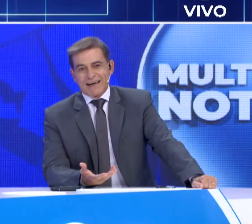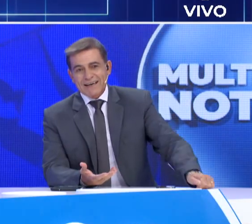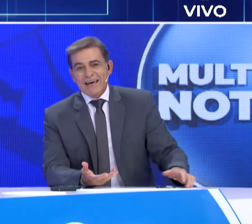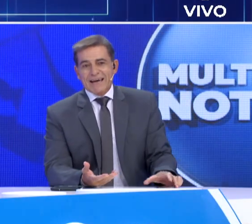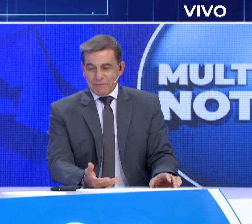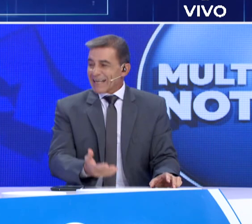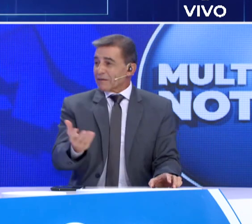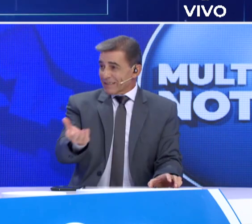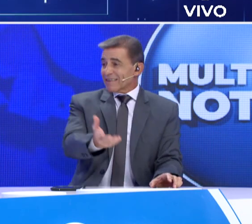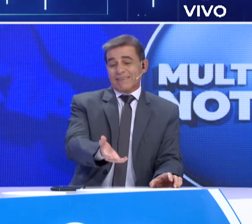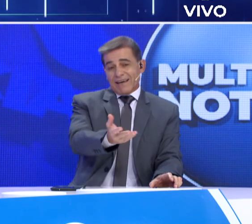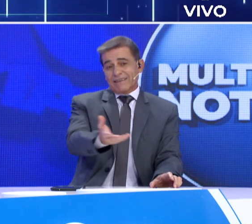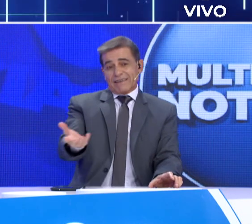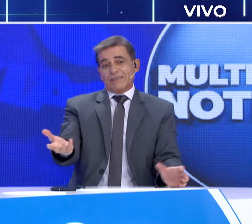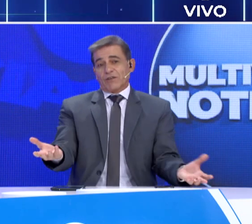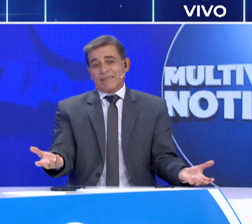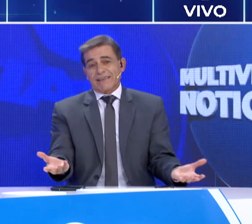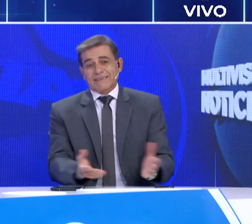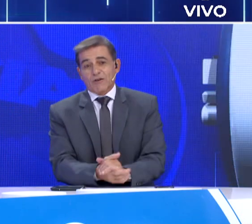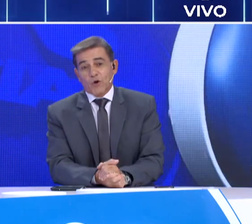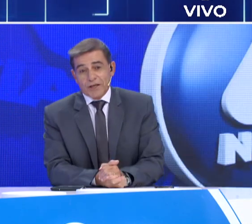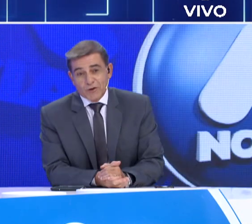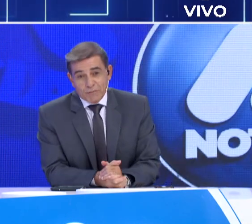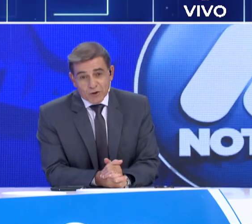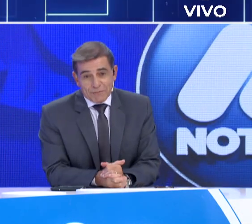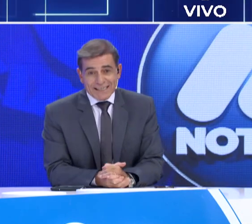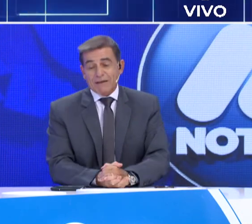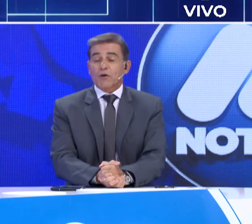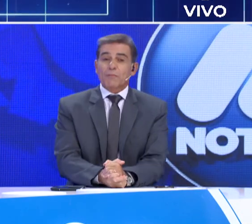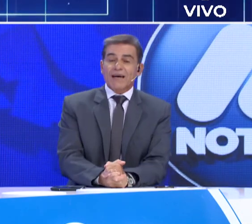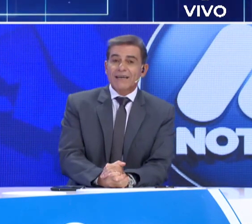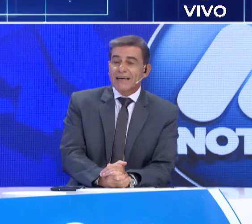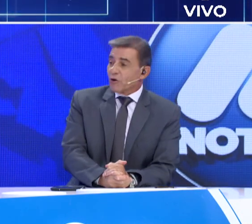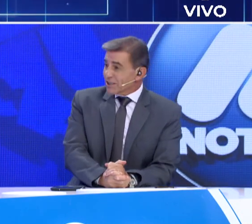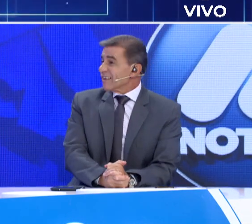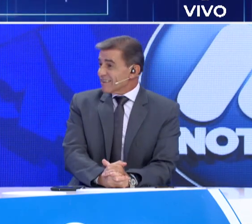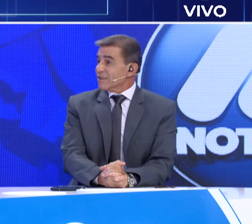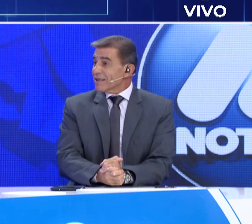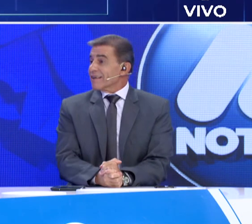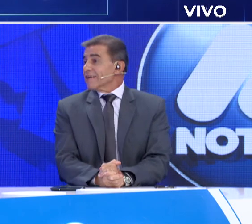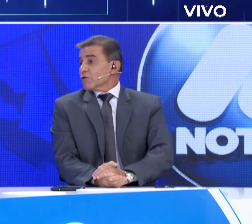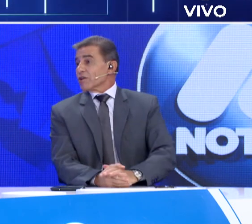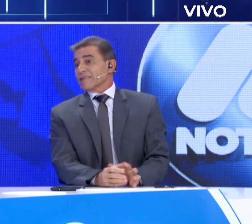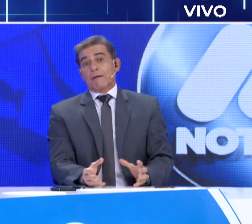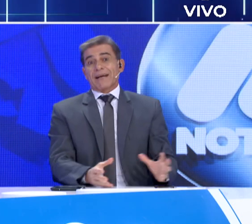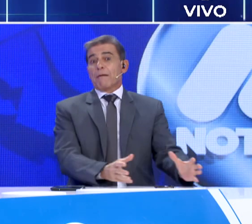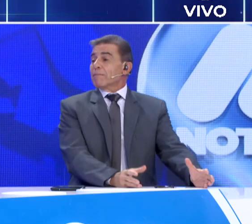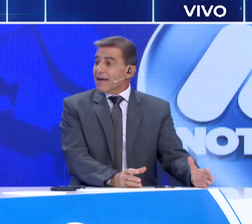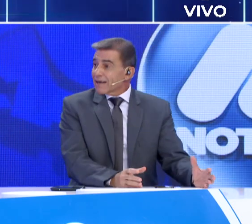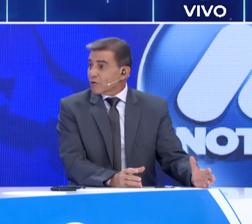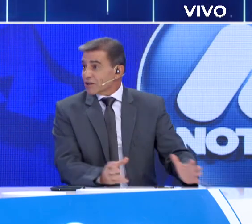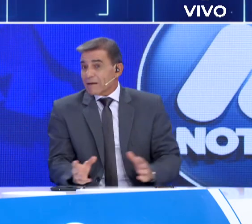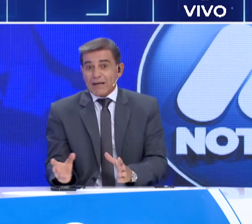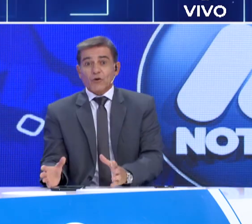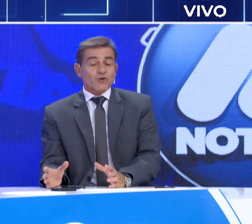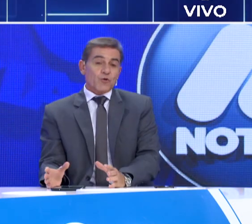perfecta para representar esto que se ha lanzado hoy, ¿no? El programa Casa Propia, 87.000 créditos, ya sea para ampliar